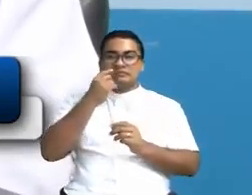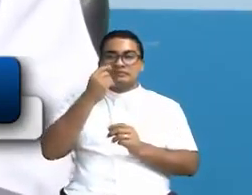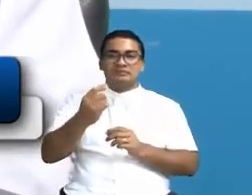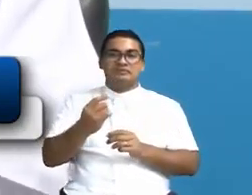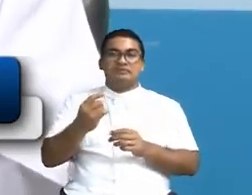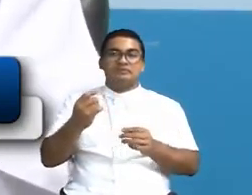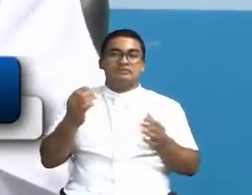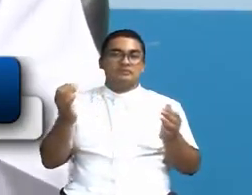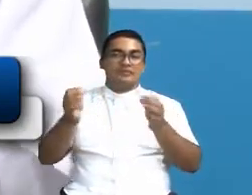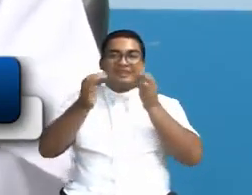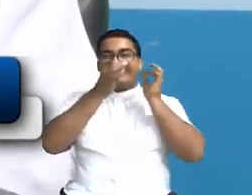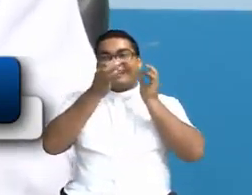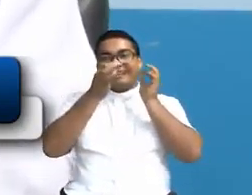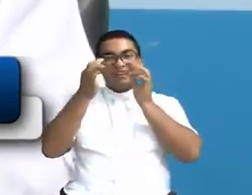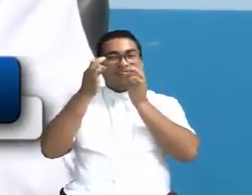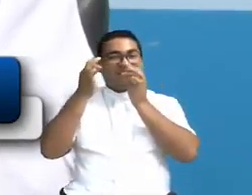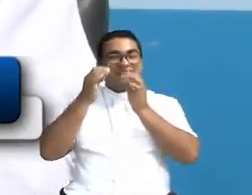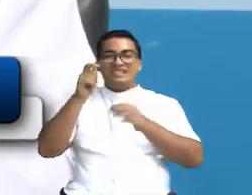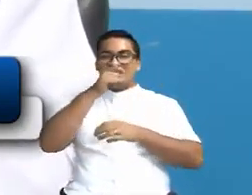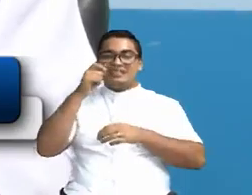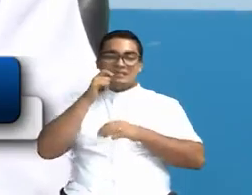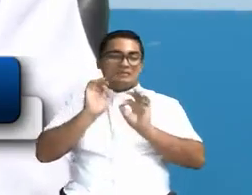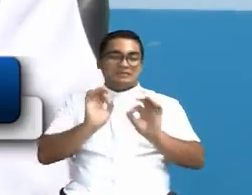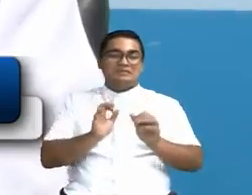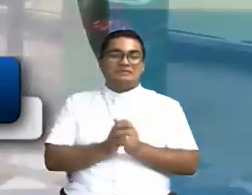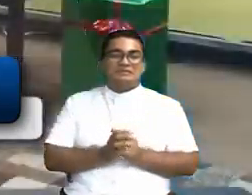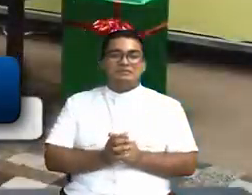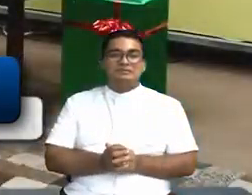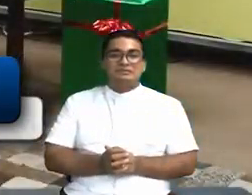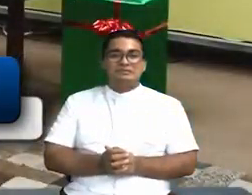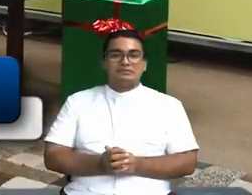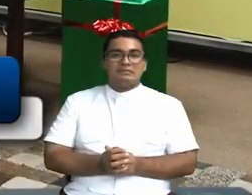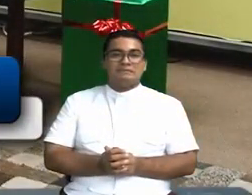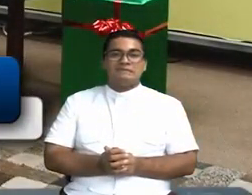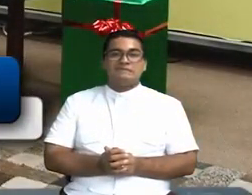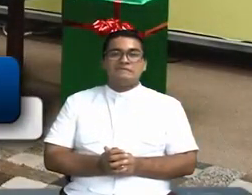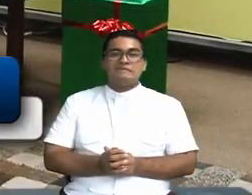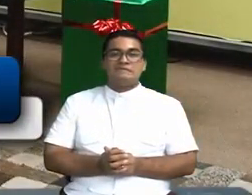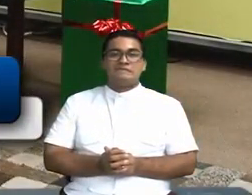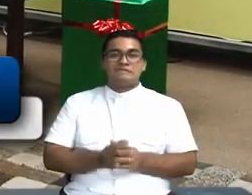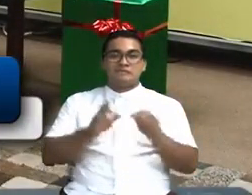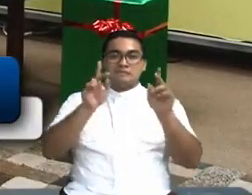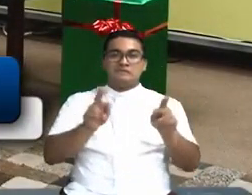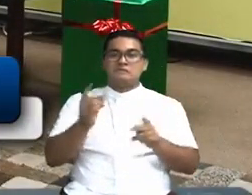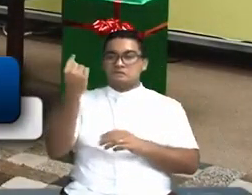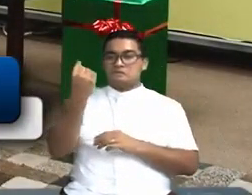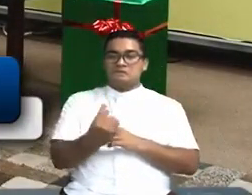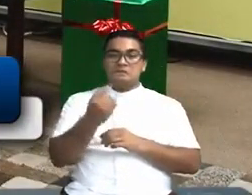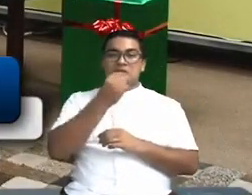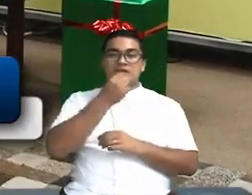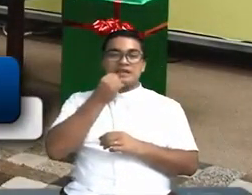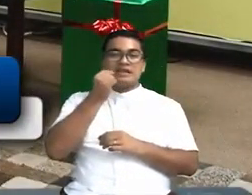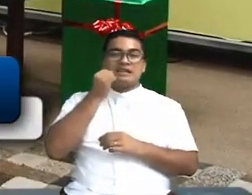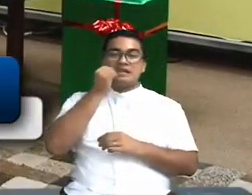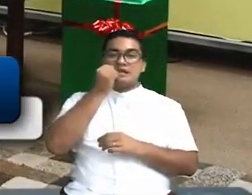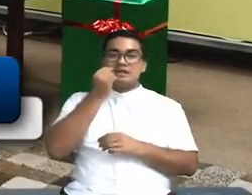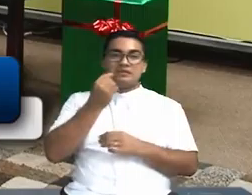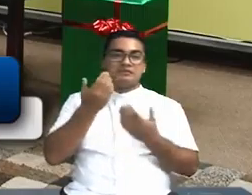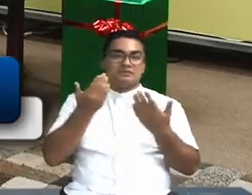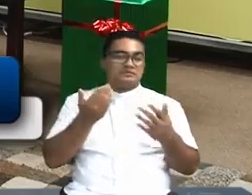acompañarlo con hilos dentales para poder eliminar los residuos. Ahora hablemos del tratamiento. Ya como una persona llega con alguna llaga, ya sean